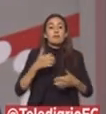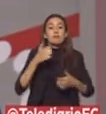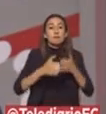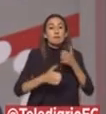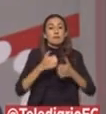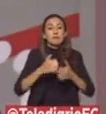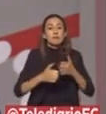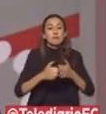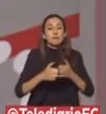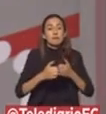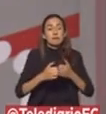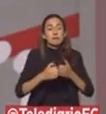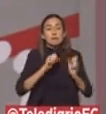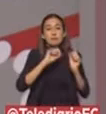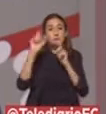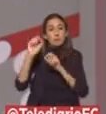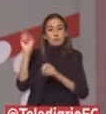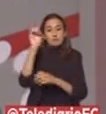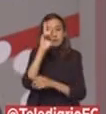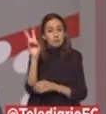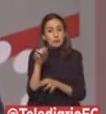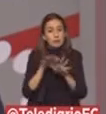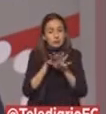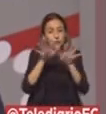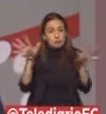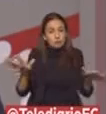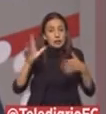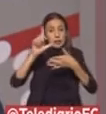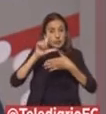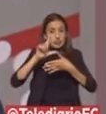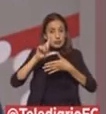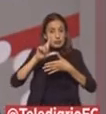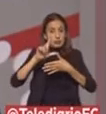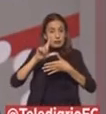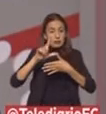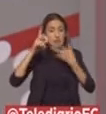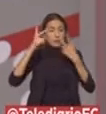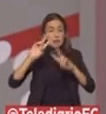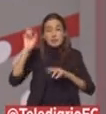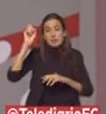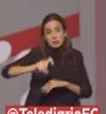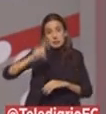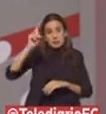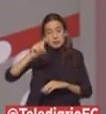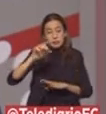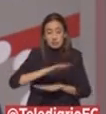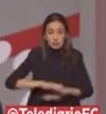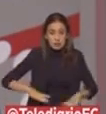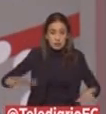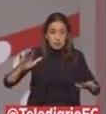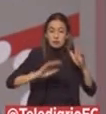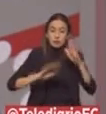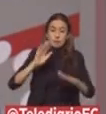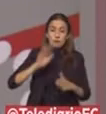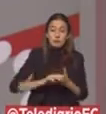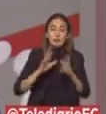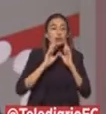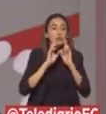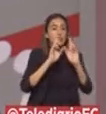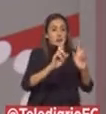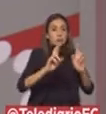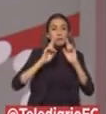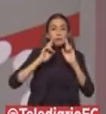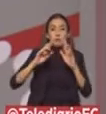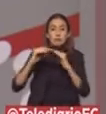masivo de venezolanos que están esparcidos a lo largo de la región y que necesitan por lo menos tener respuestas de